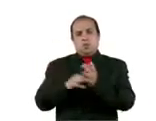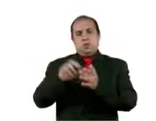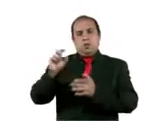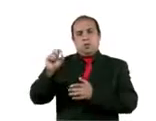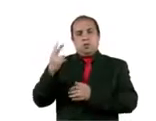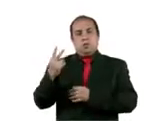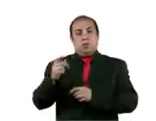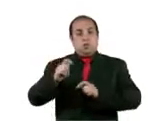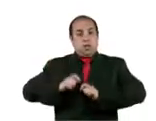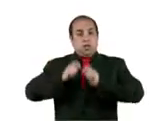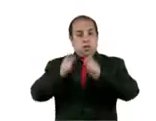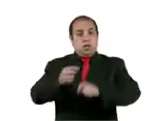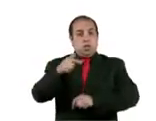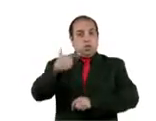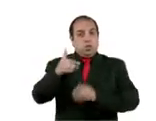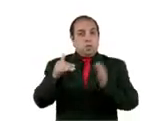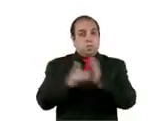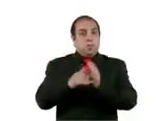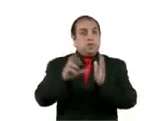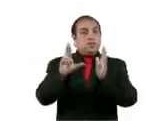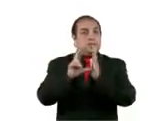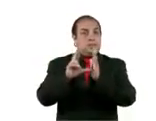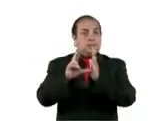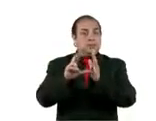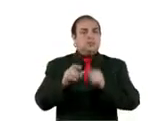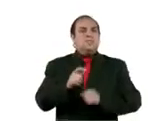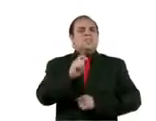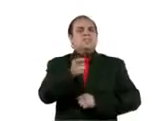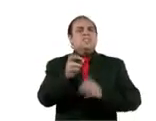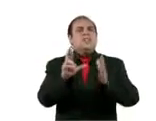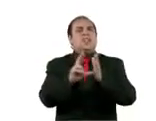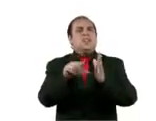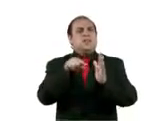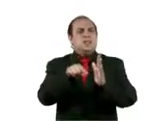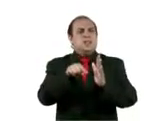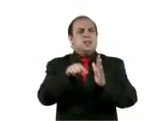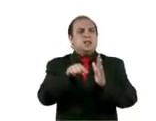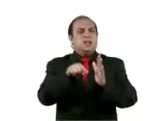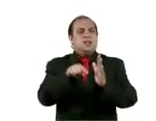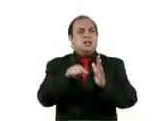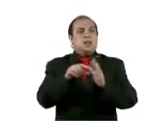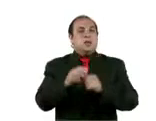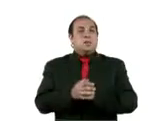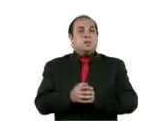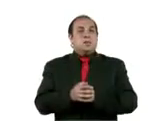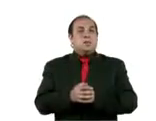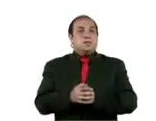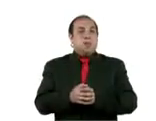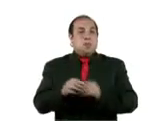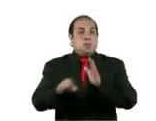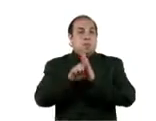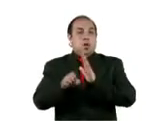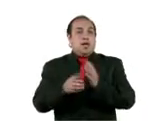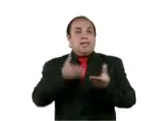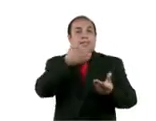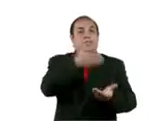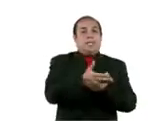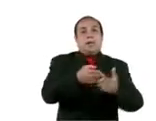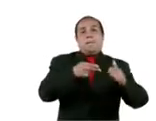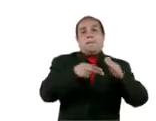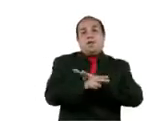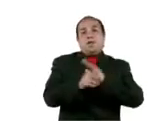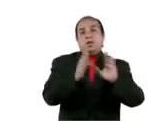12,000 tarjetas. Esta tarjeta sirve para la exención de pago de metro, metrobús,